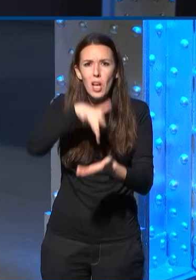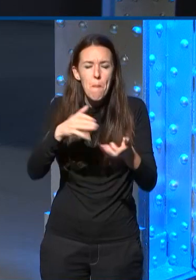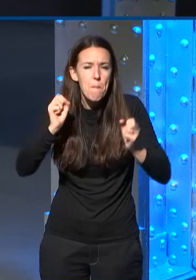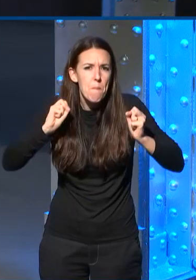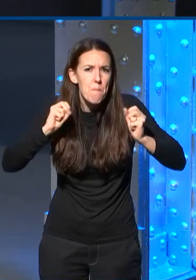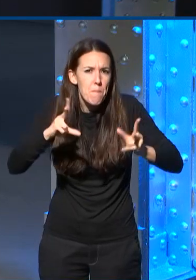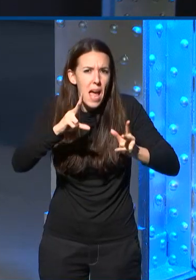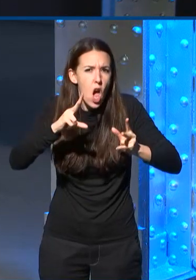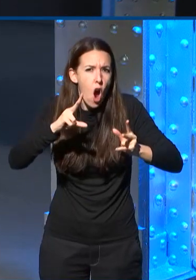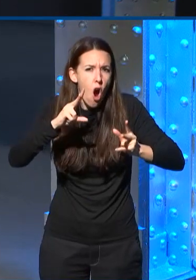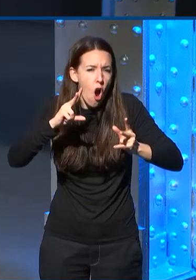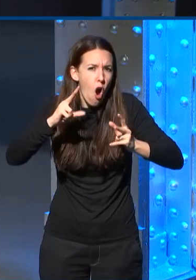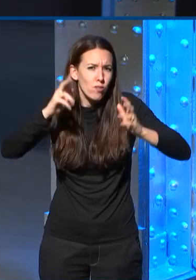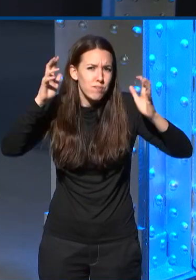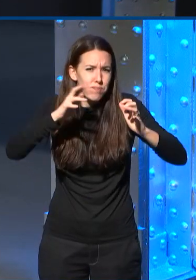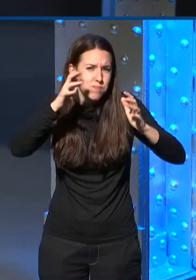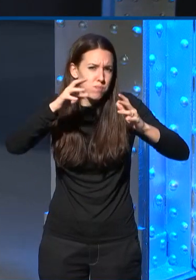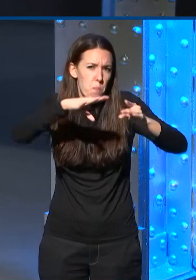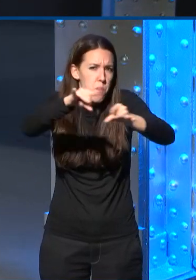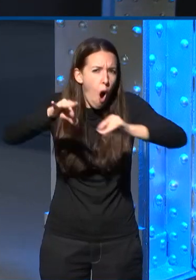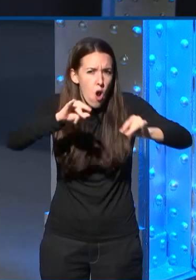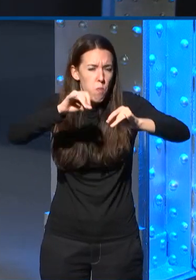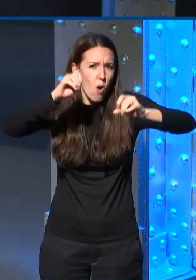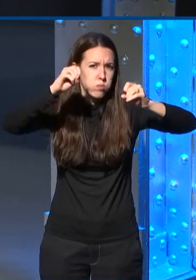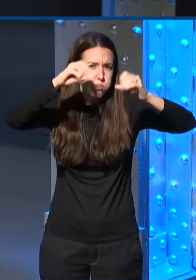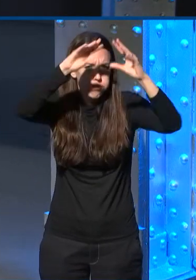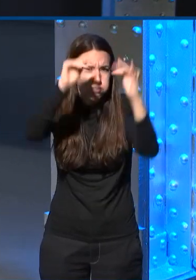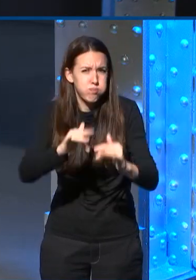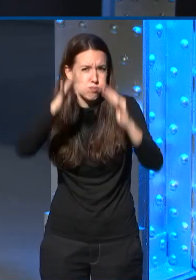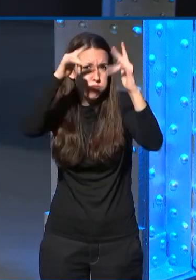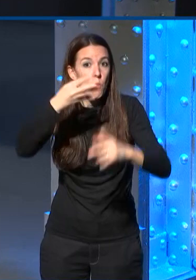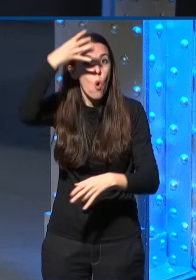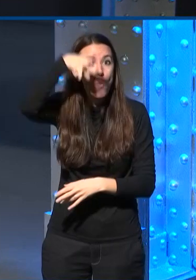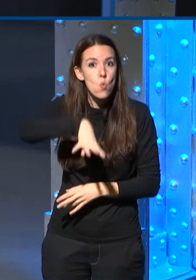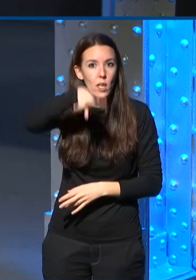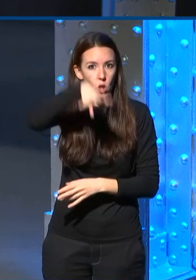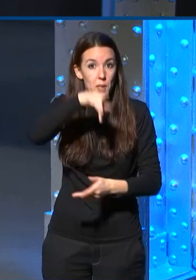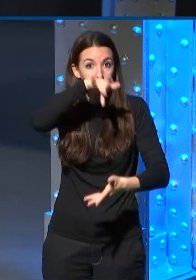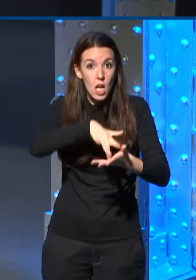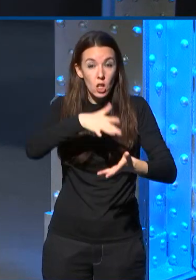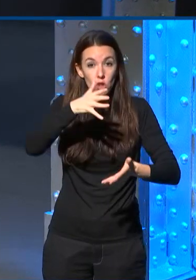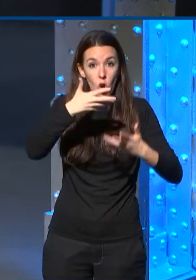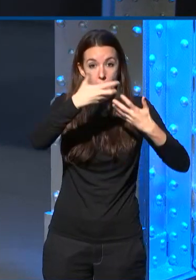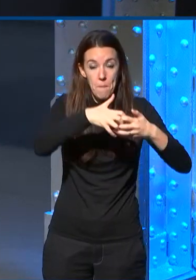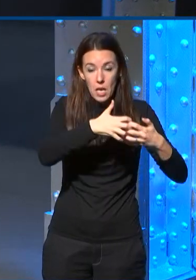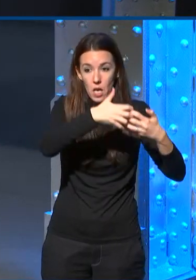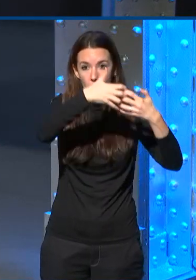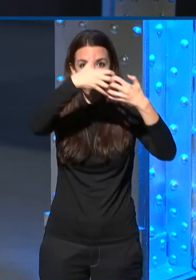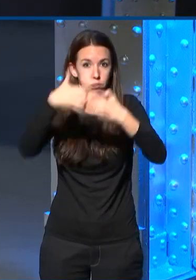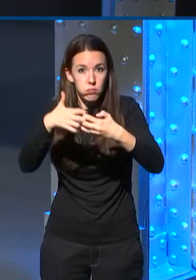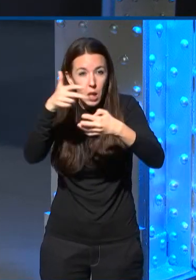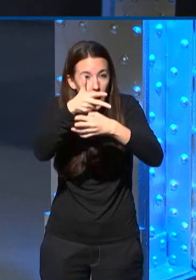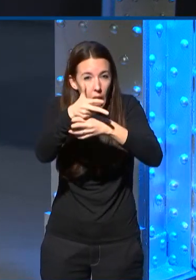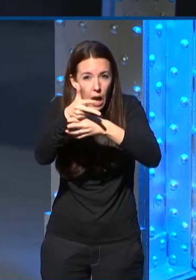tormenta de polvo que se recuerda en la historia de Marte, una de las peores, y que duró unos 4 meses. Cuando la Mariner 9 enfocó por primera vez las cámaras, fue incapaz de